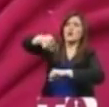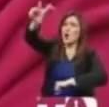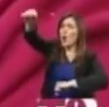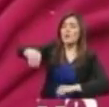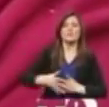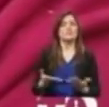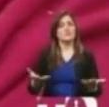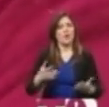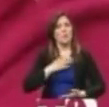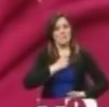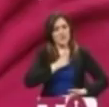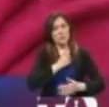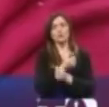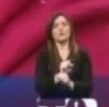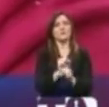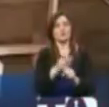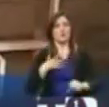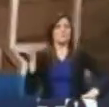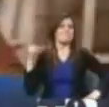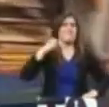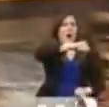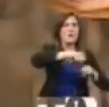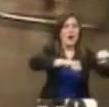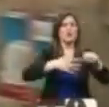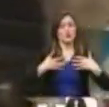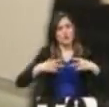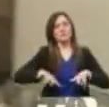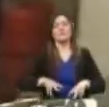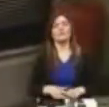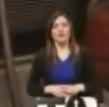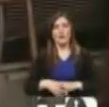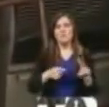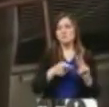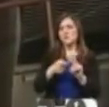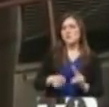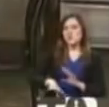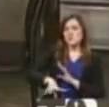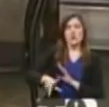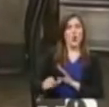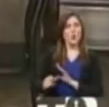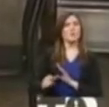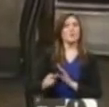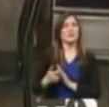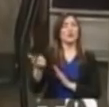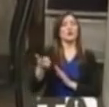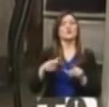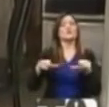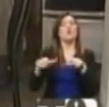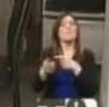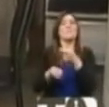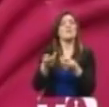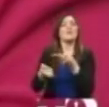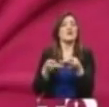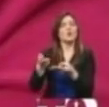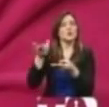Incluso yo por defenderme me lo agredí también a ellos. Al no lograr el abuso, los sujetos le robaron a la señora, quien tiene un bazar en la